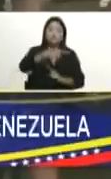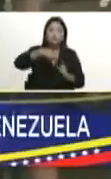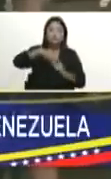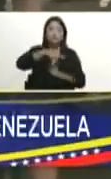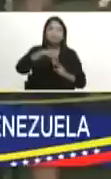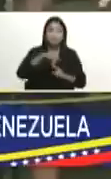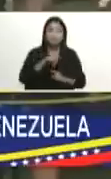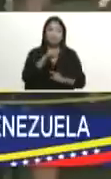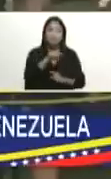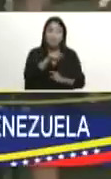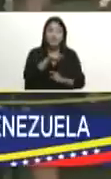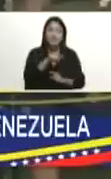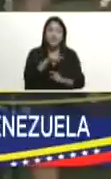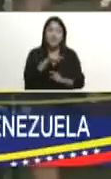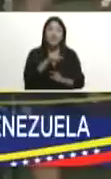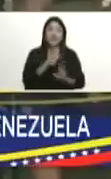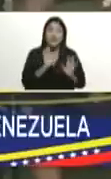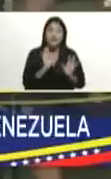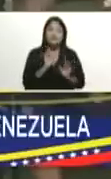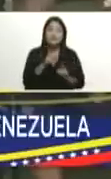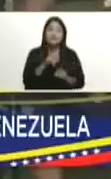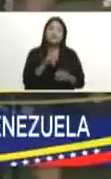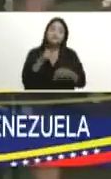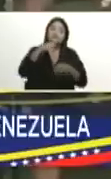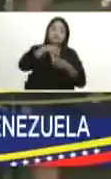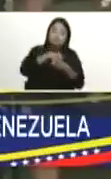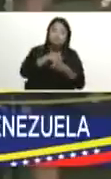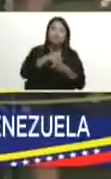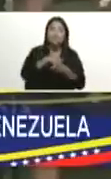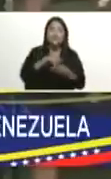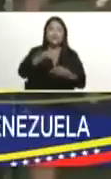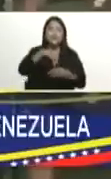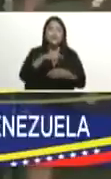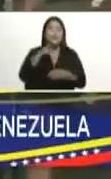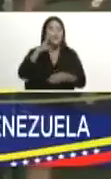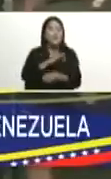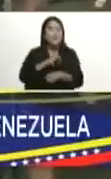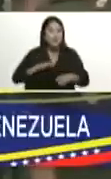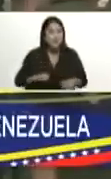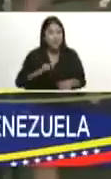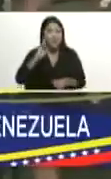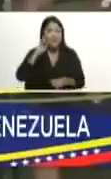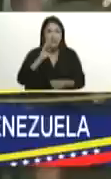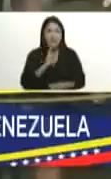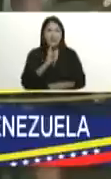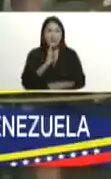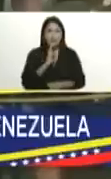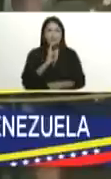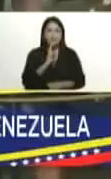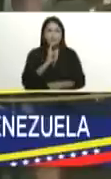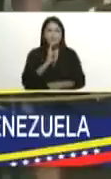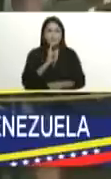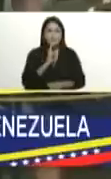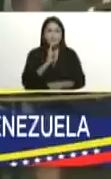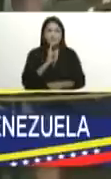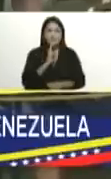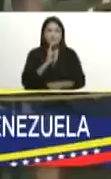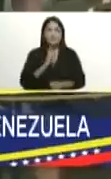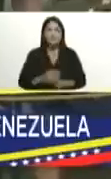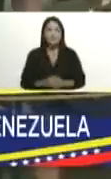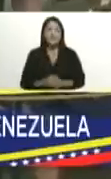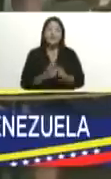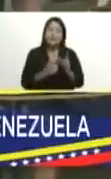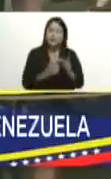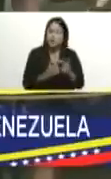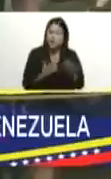incumbencia como Fuerza Armada Nacional Bolivariana. Por supuesto, nosotros vamos a accionar